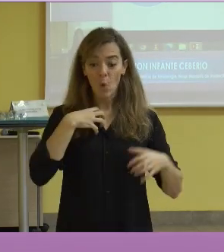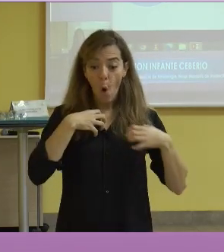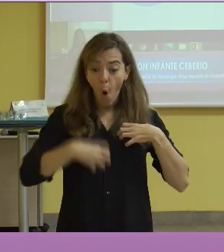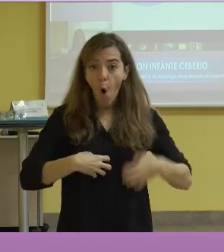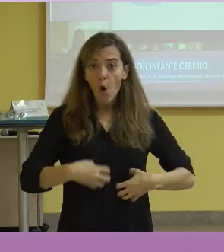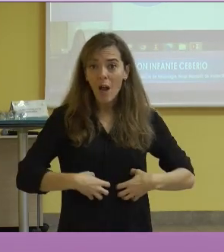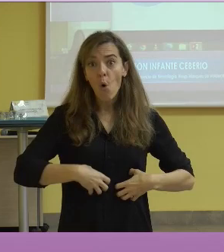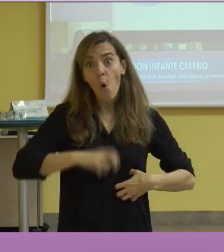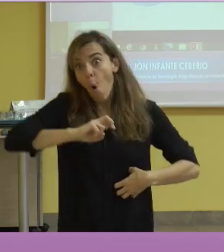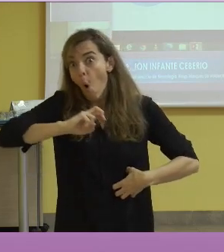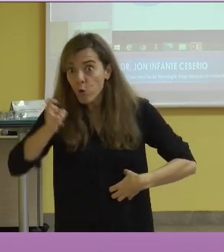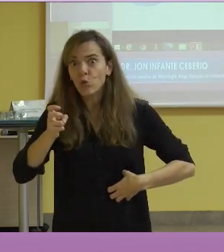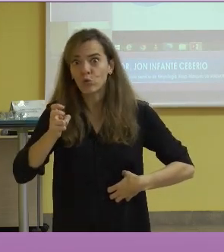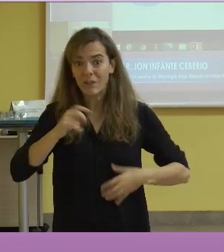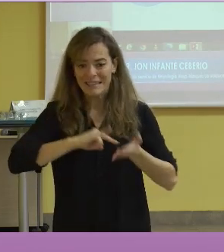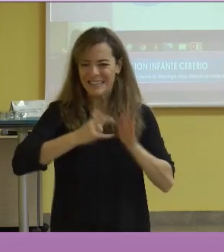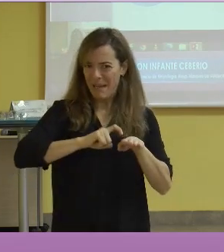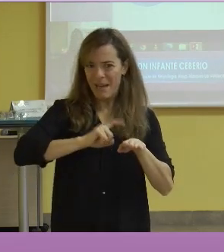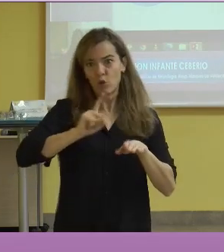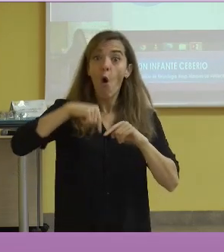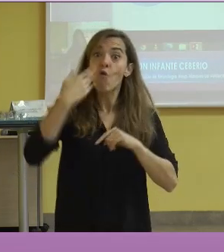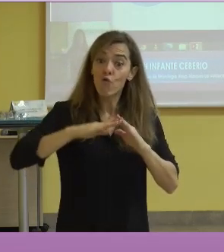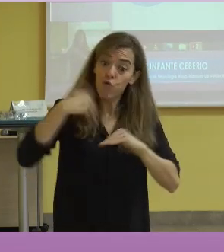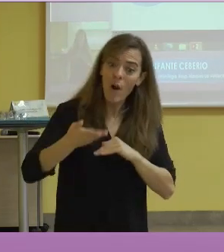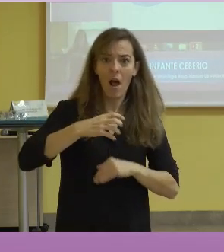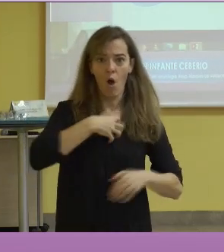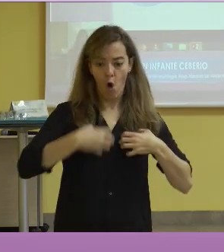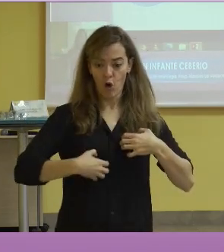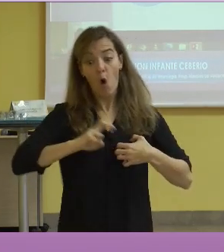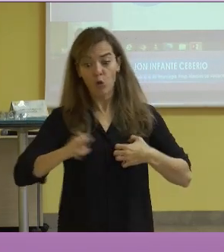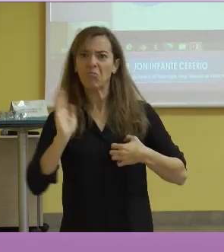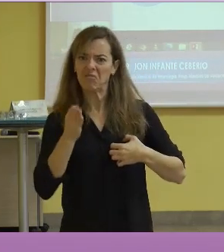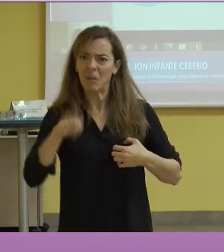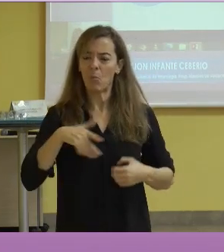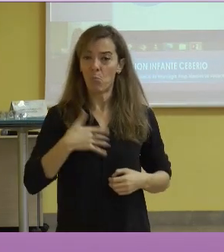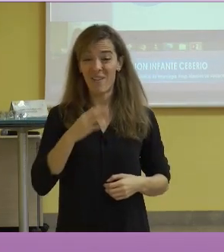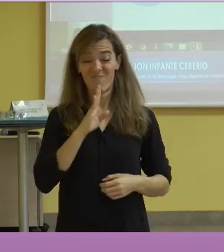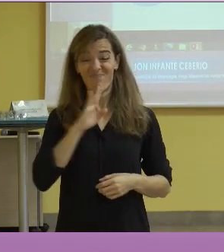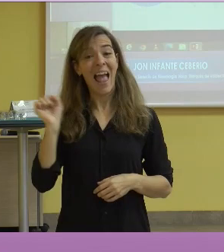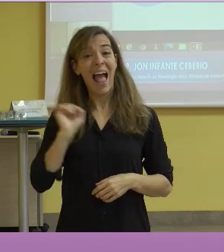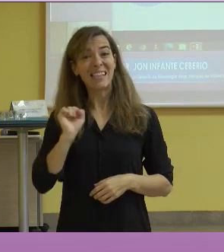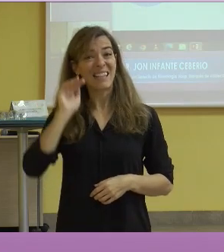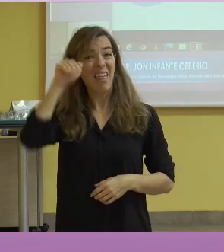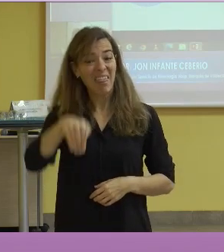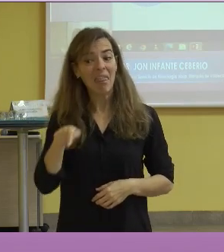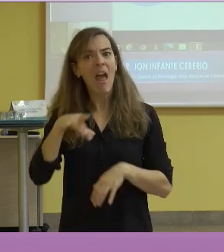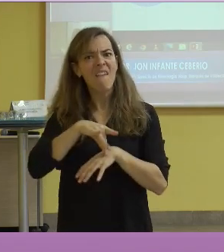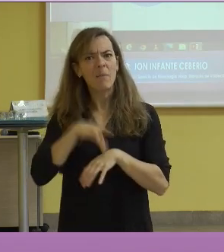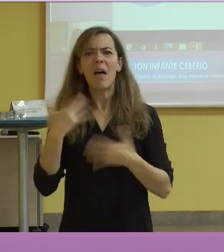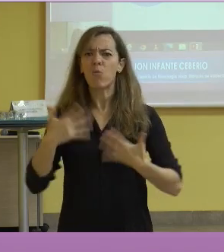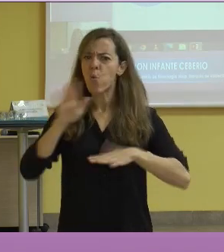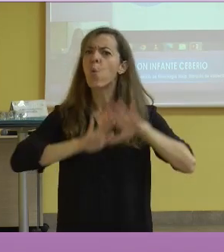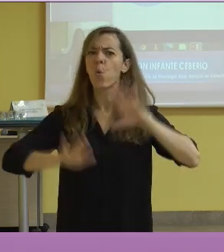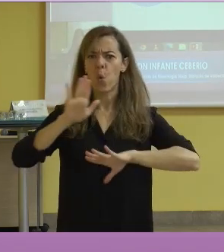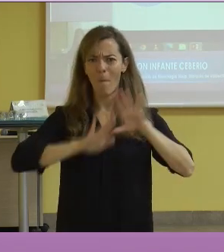fuera de lo que es el sistema nervioso. Es decir, estas ataxias degenerativas muchas veces son enfermedades bastante complejas que